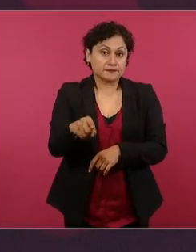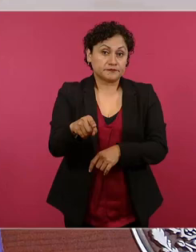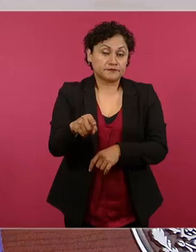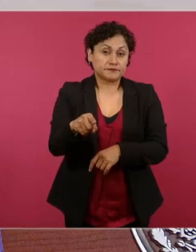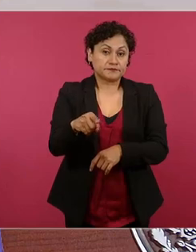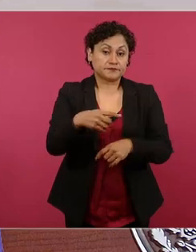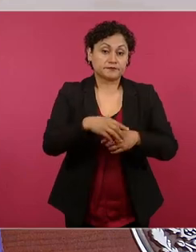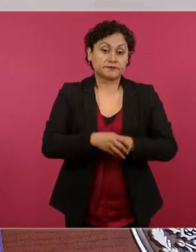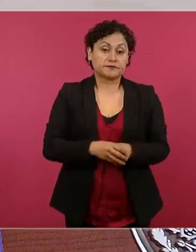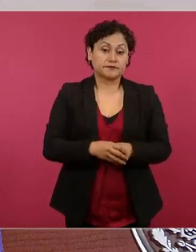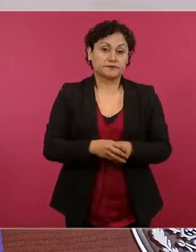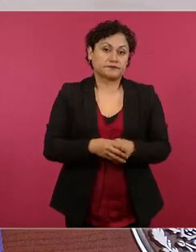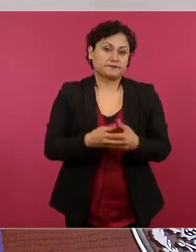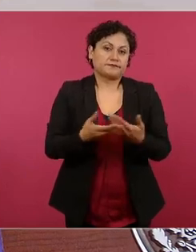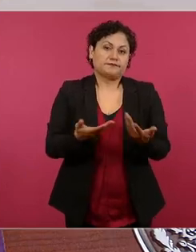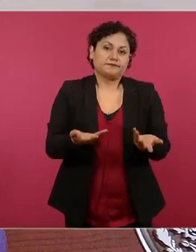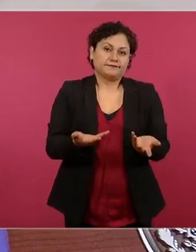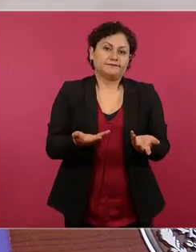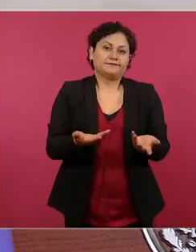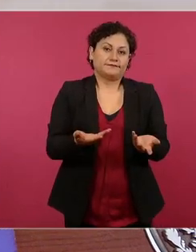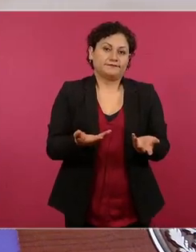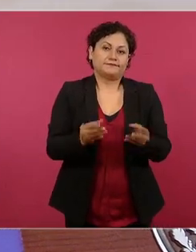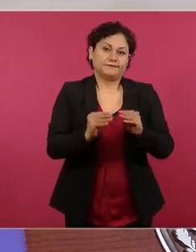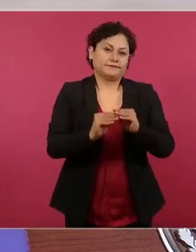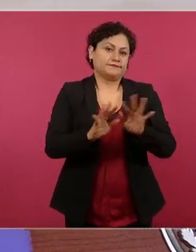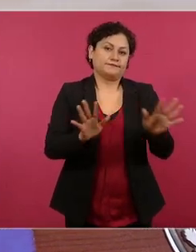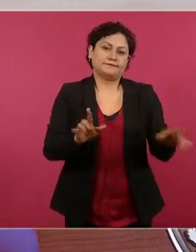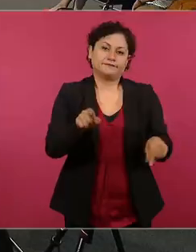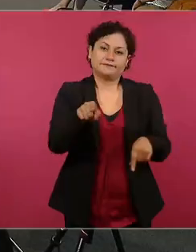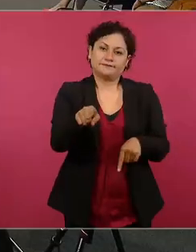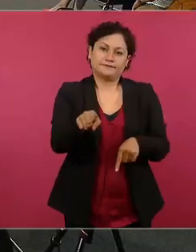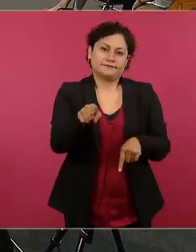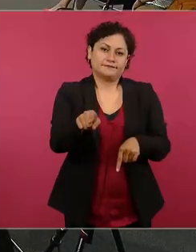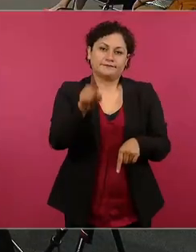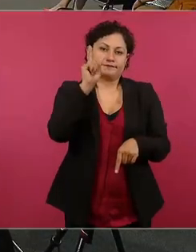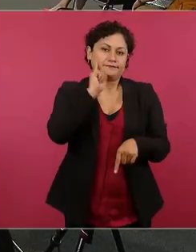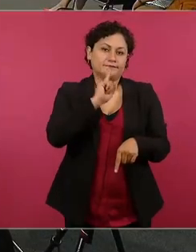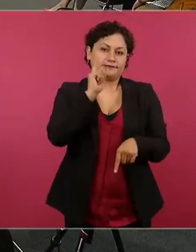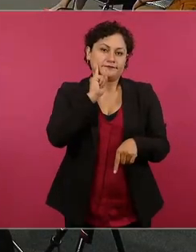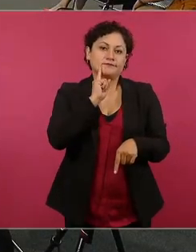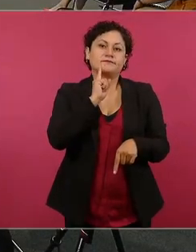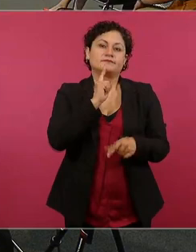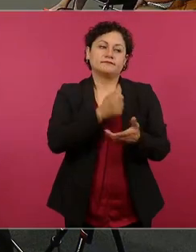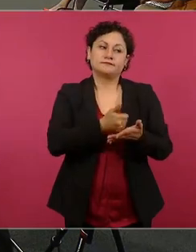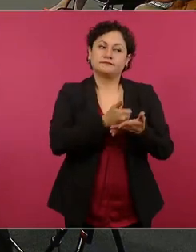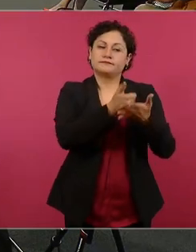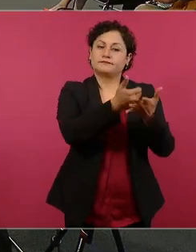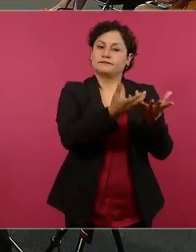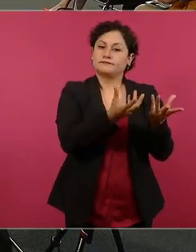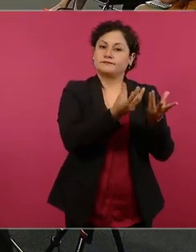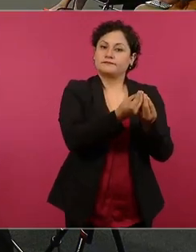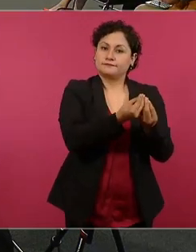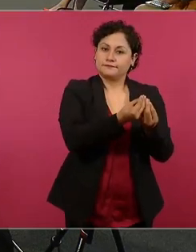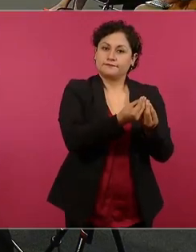es simpatizante, para decirlo menos,